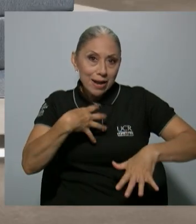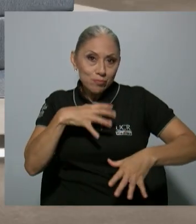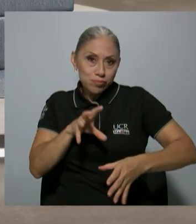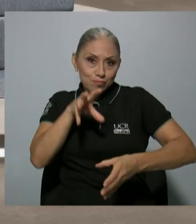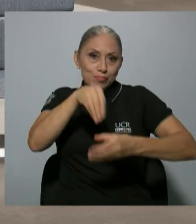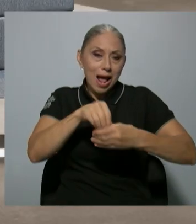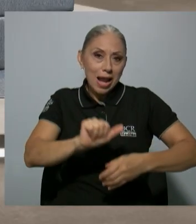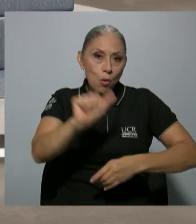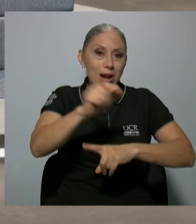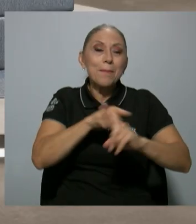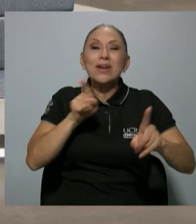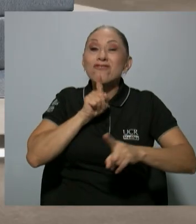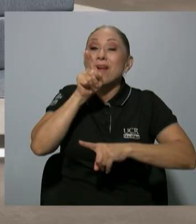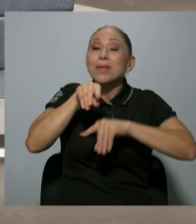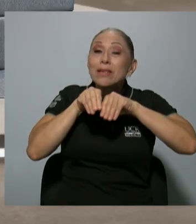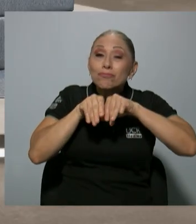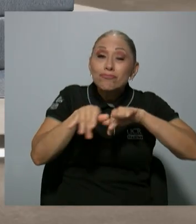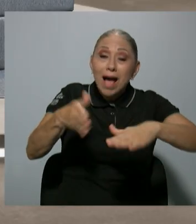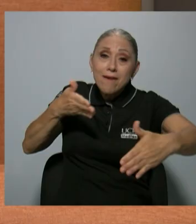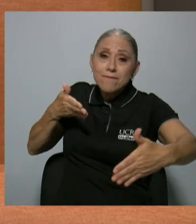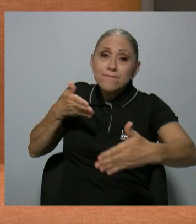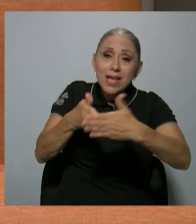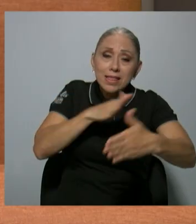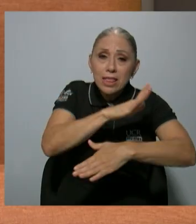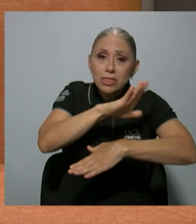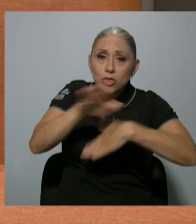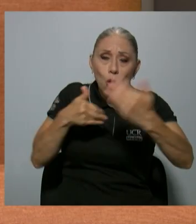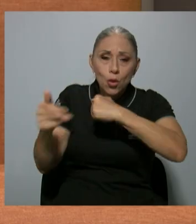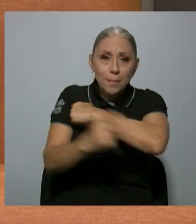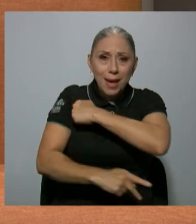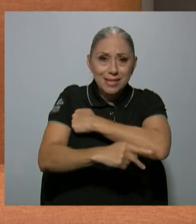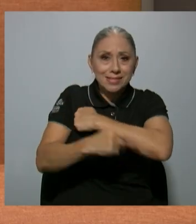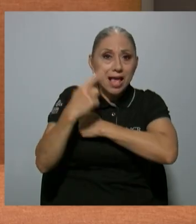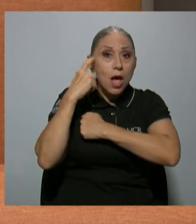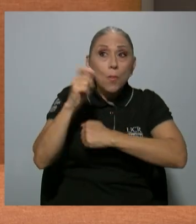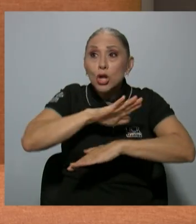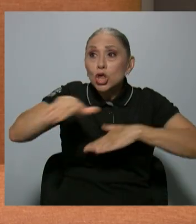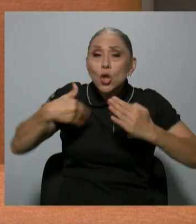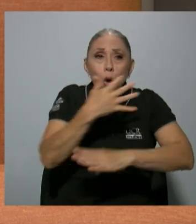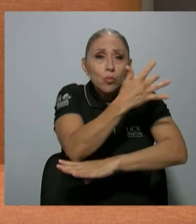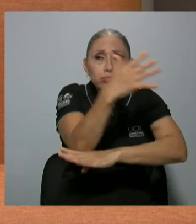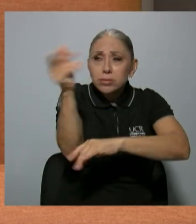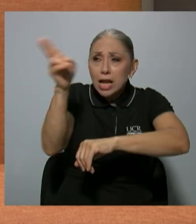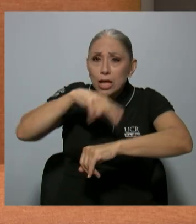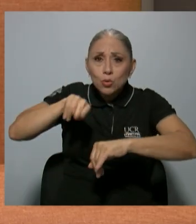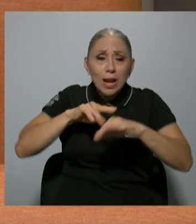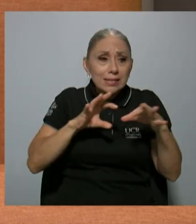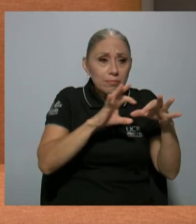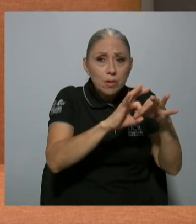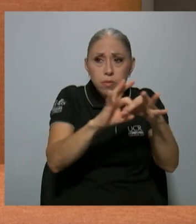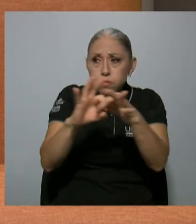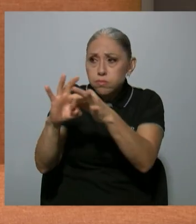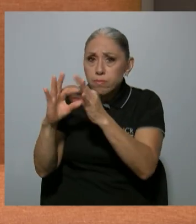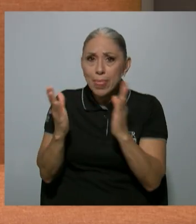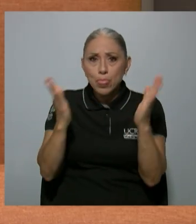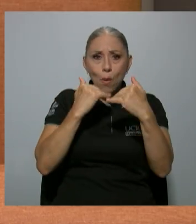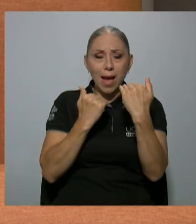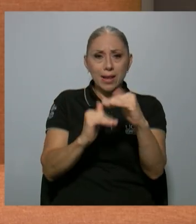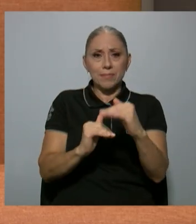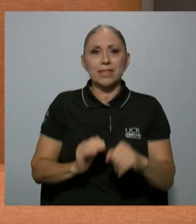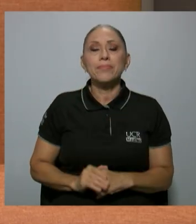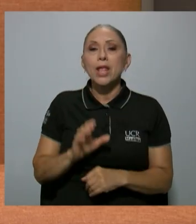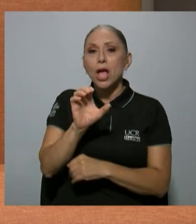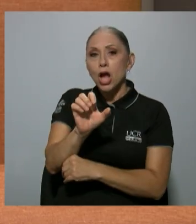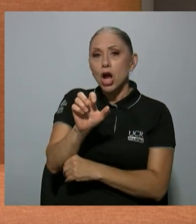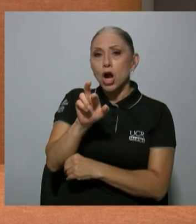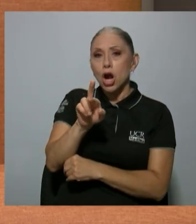todo el territorio nacional, porque los ecosistemas se comportan, ¿verdad?, sin ningún tipo de límite en ese sentido. Cruzitas